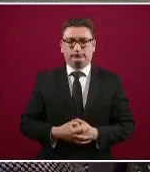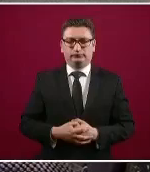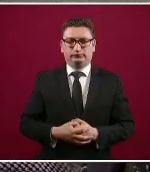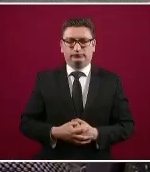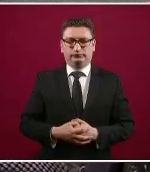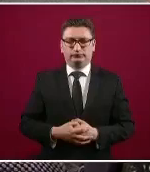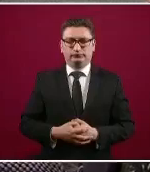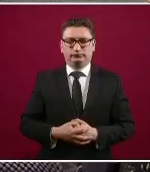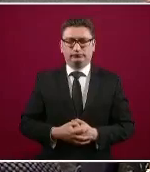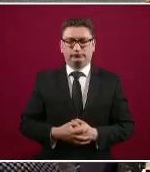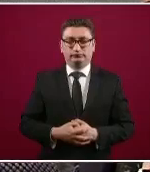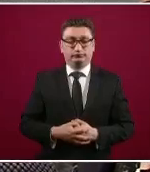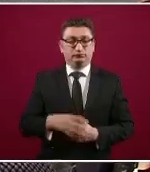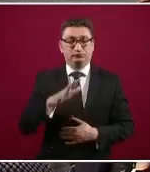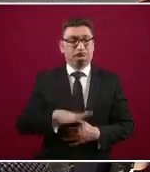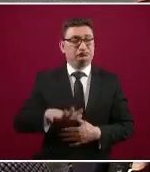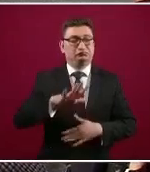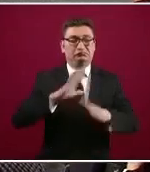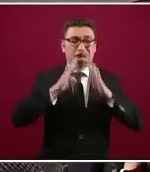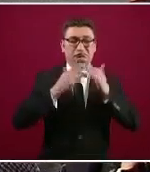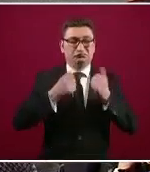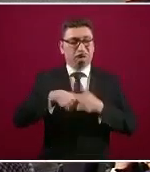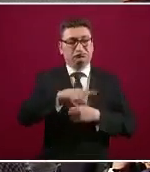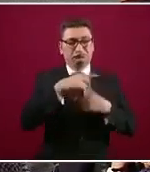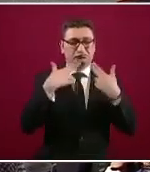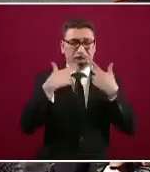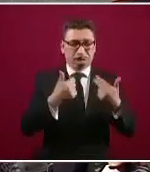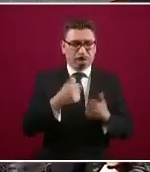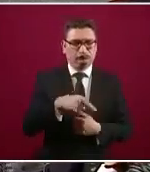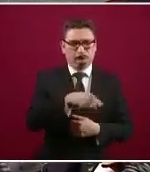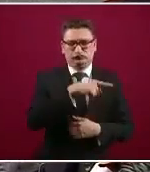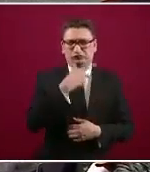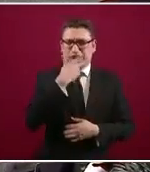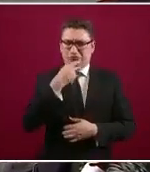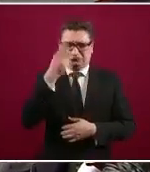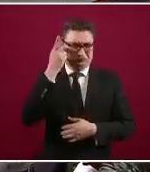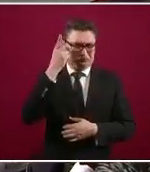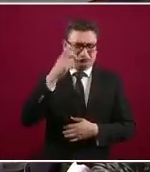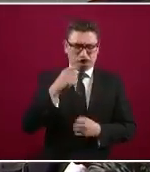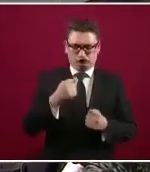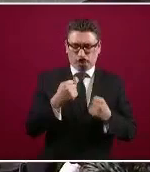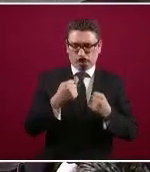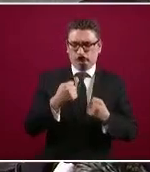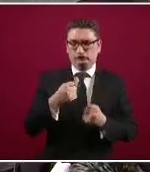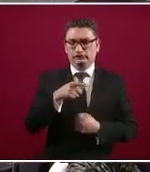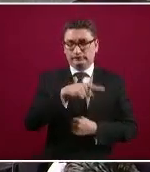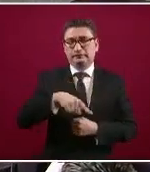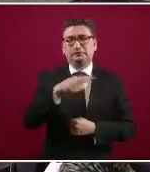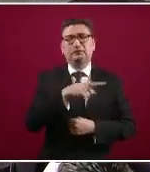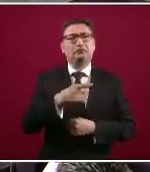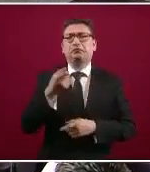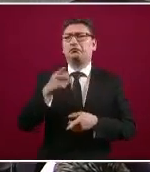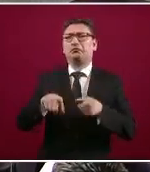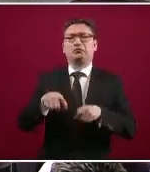Como los hacendados eran muy influyentes, eran los que ponían a los gobernadores.